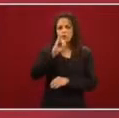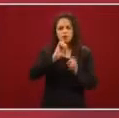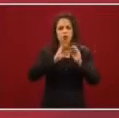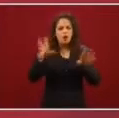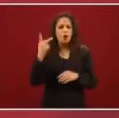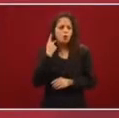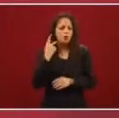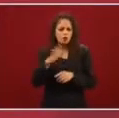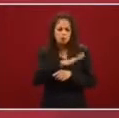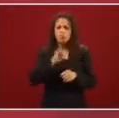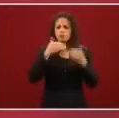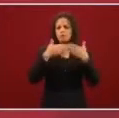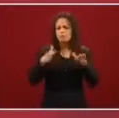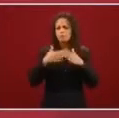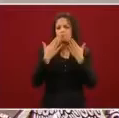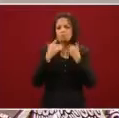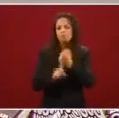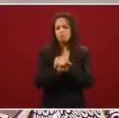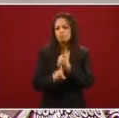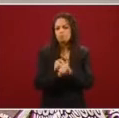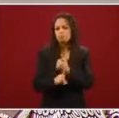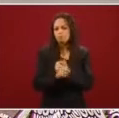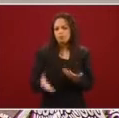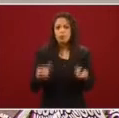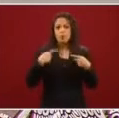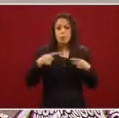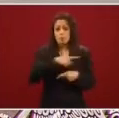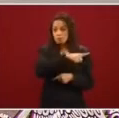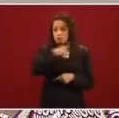no hay ningún problema, mucha gente nos puede